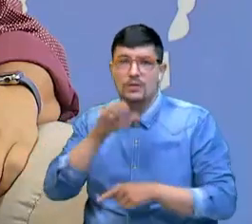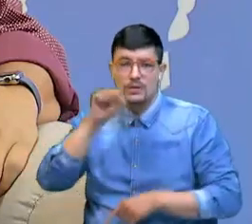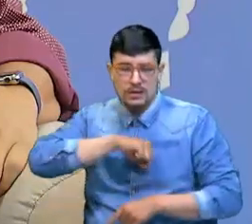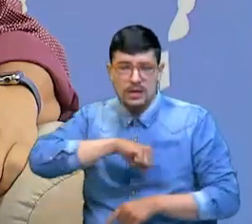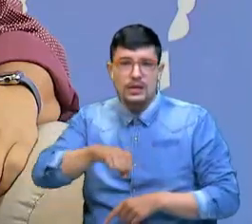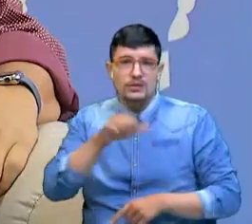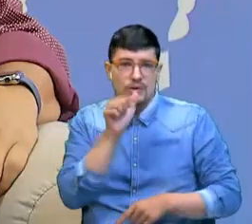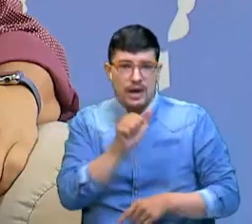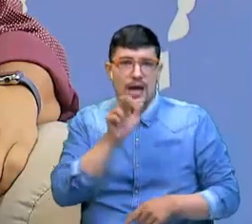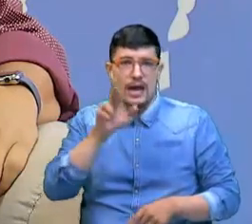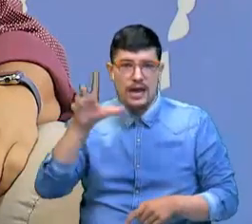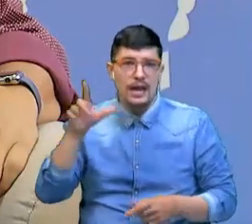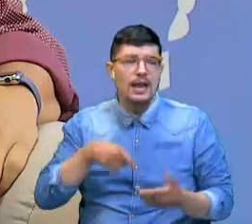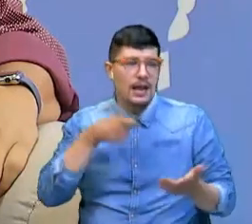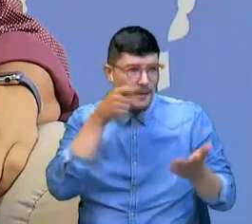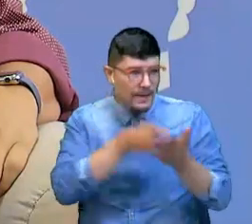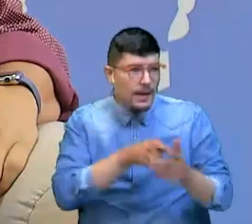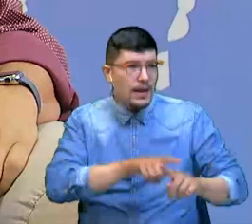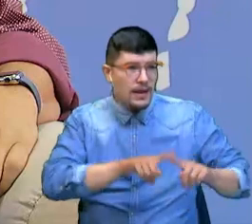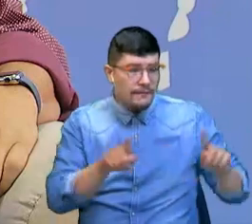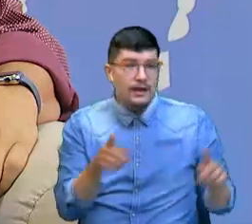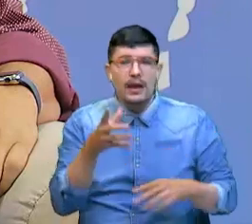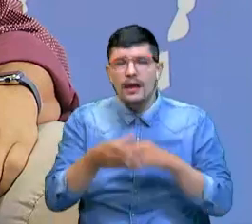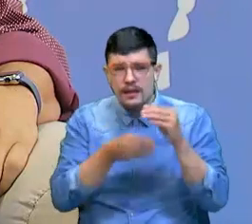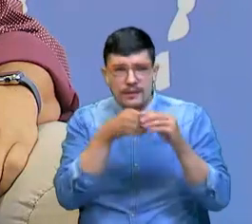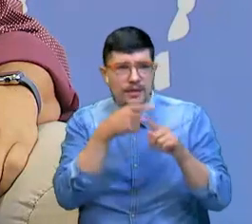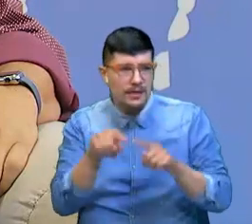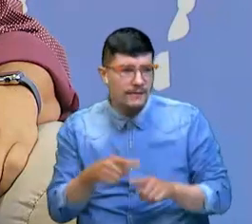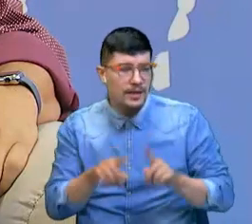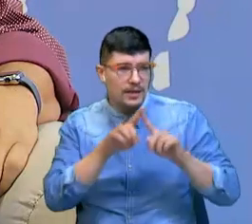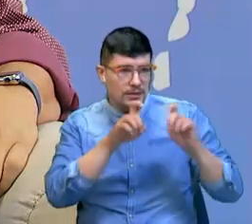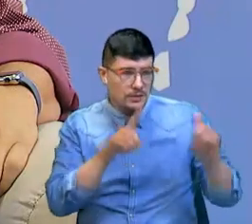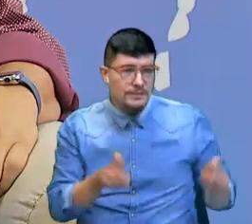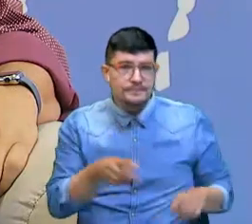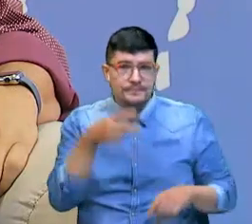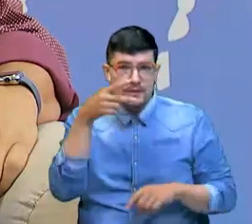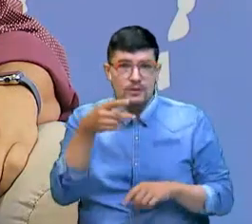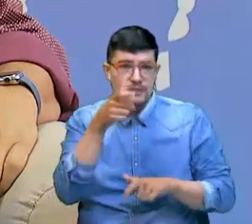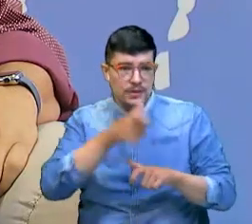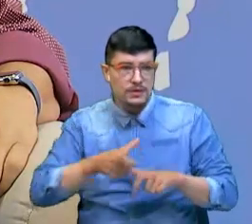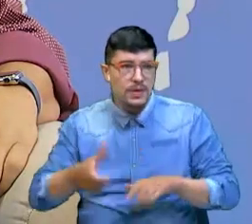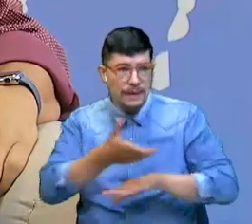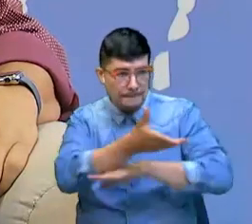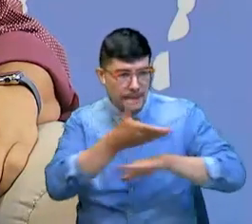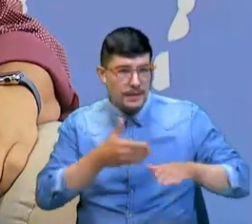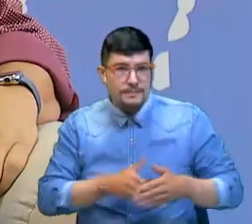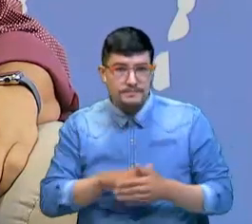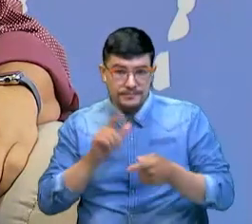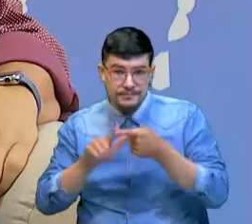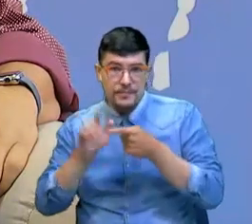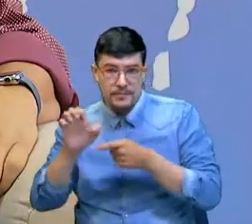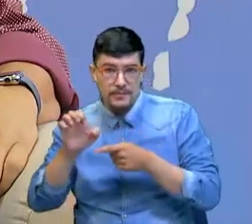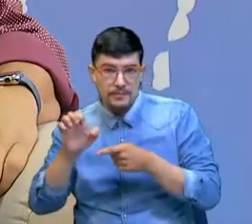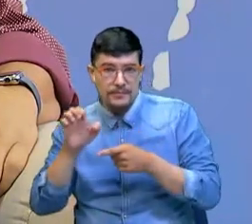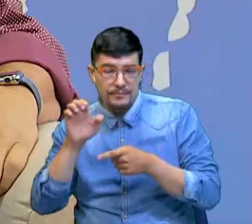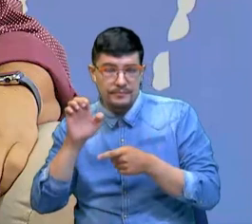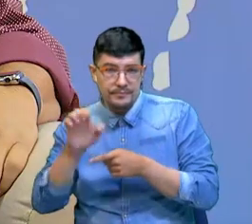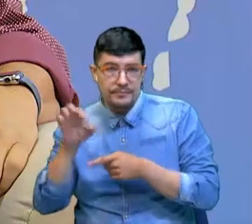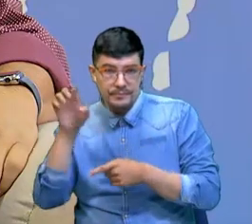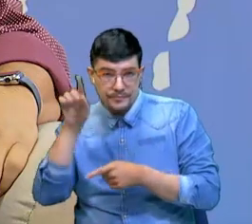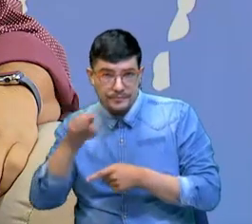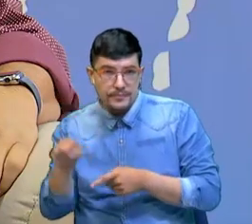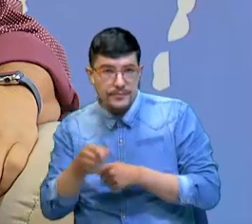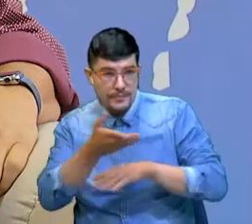ARL le pague la diferencia. Entre otras cosas, serían dos los que reclamen. Por un lado, la entidad promotora de salud